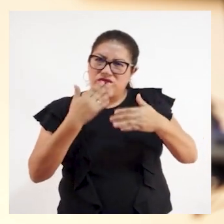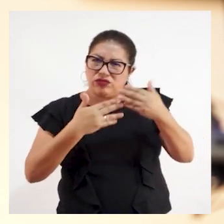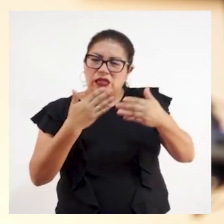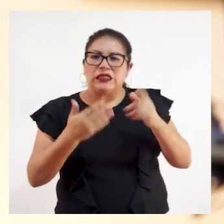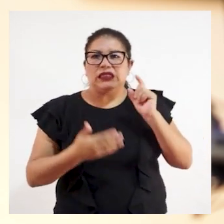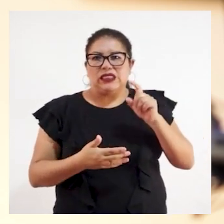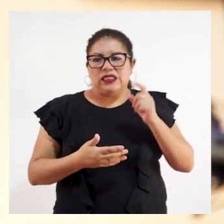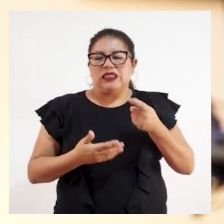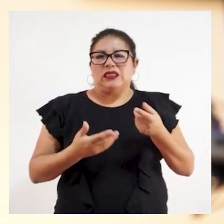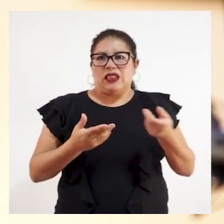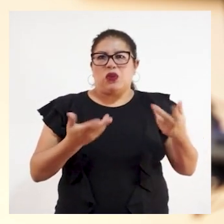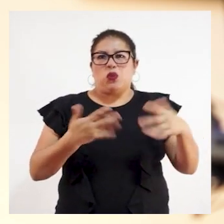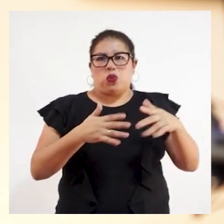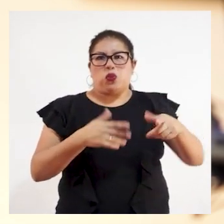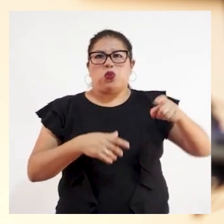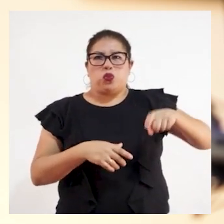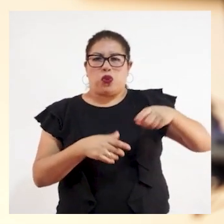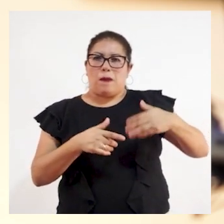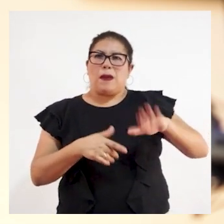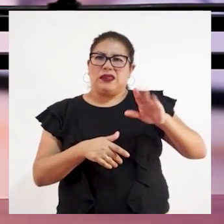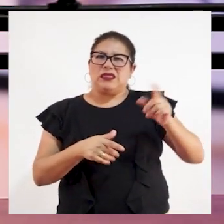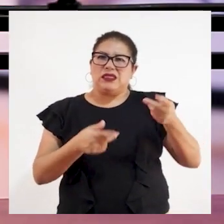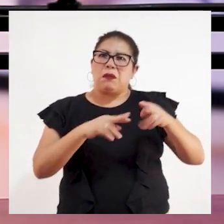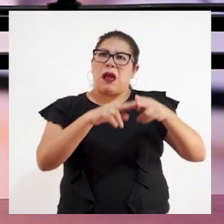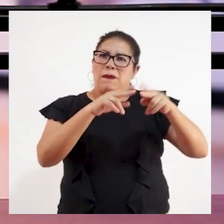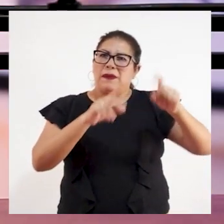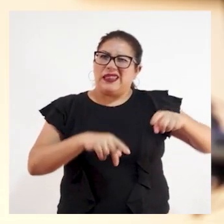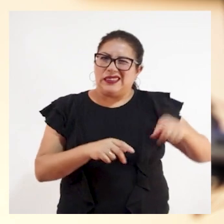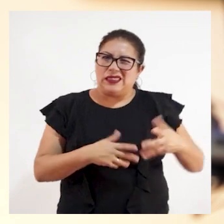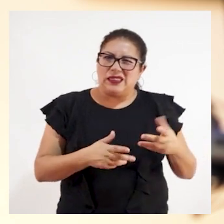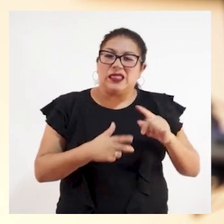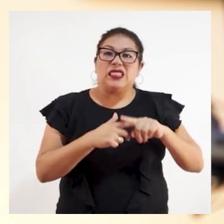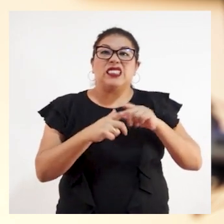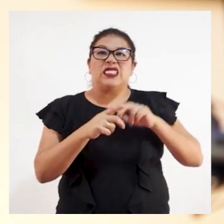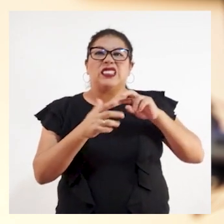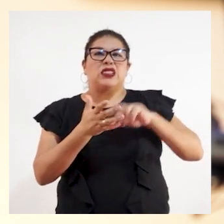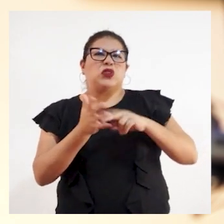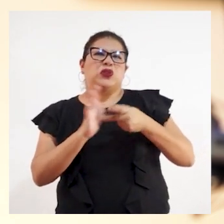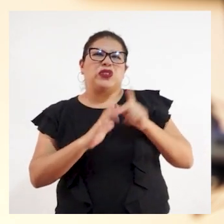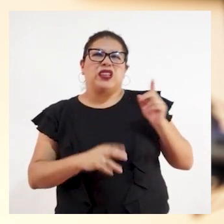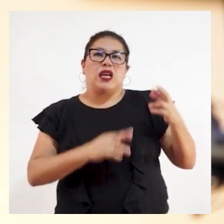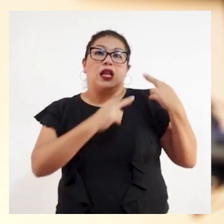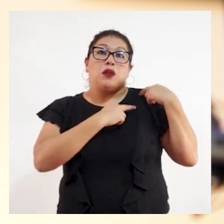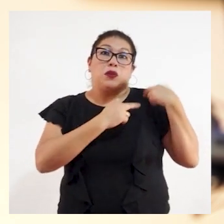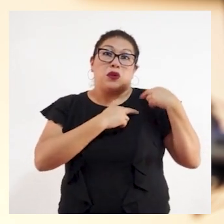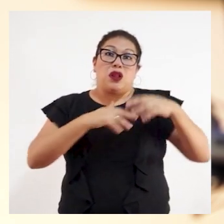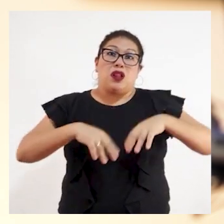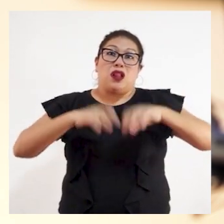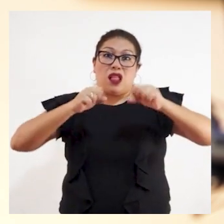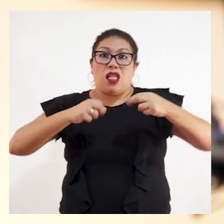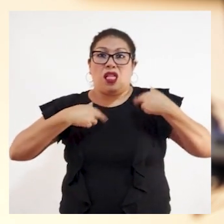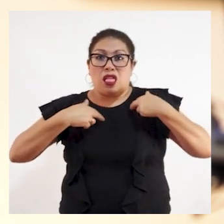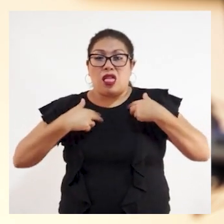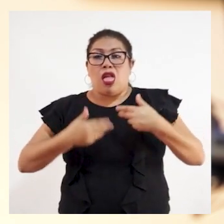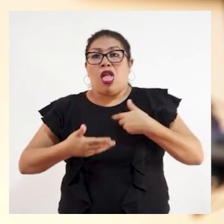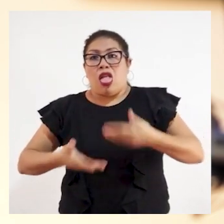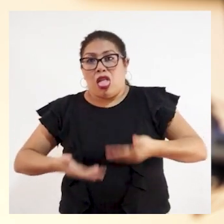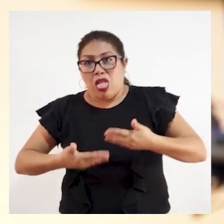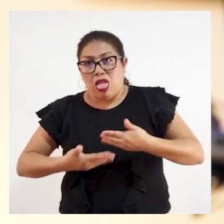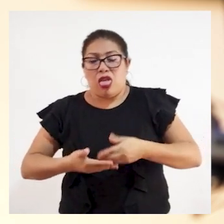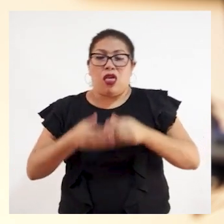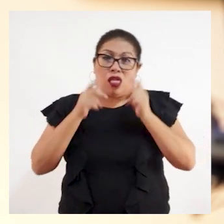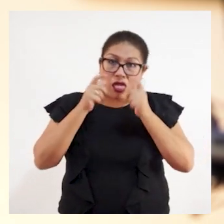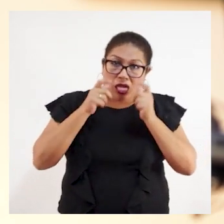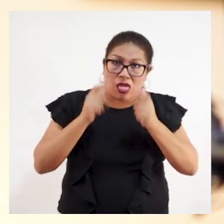incrementa las necesidades que tiene el niño. Claro, ¿Qué significa? Que el progenitor que se queda a cargo tiene que